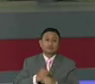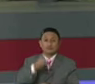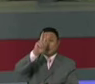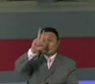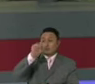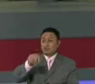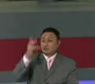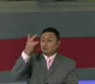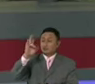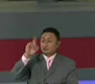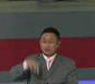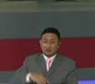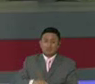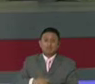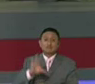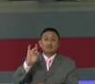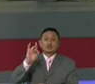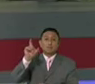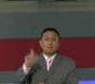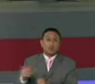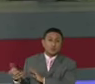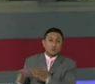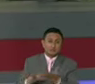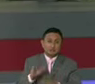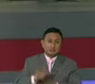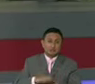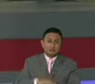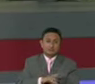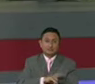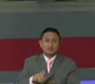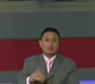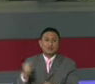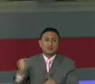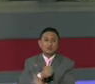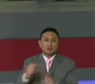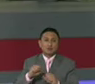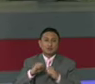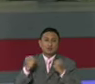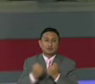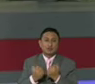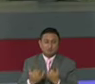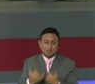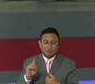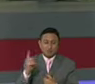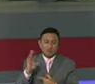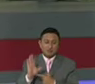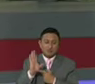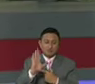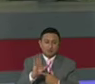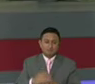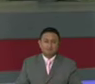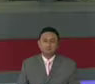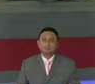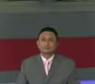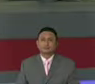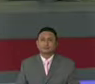2017, se han registrado 8 muertes, todas relacionadas a violencia social. Esta es la primera parte de nuestro